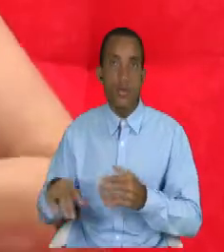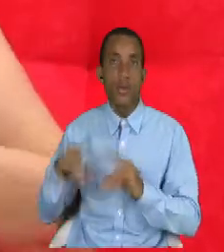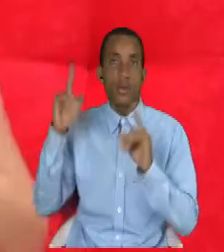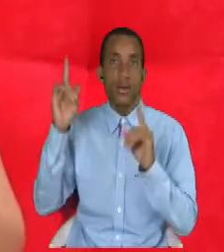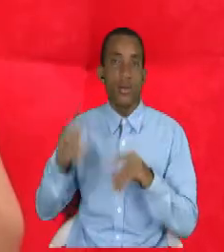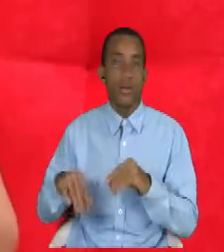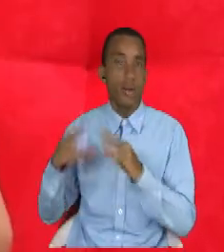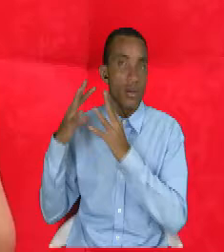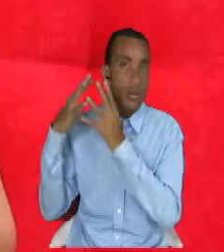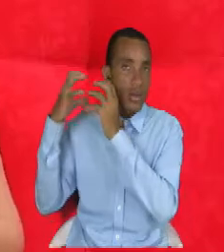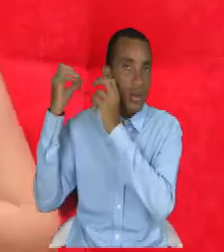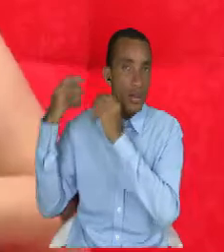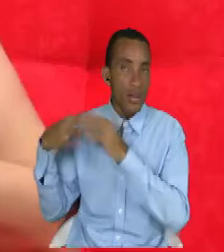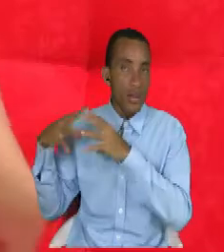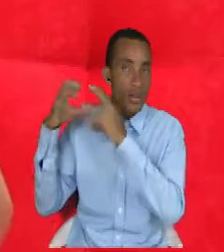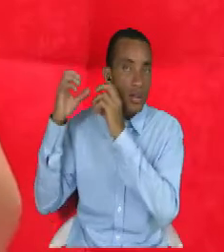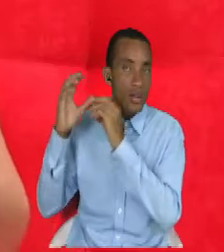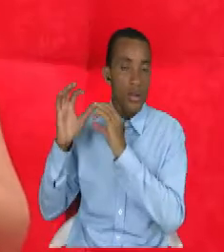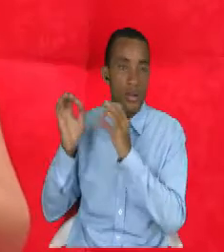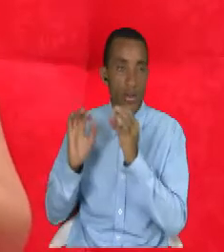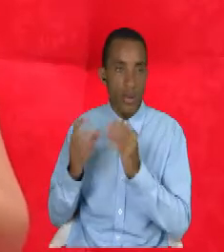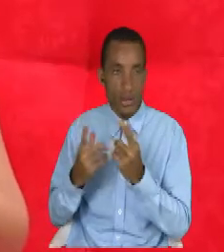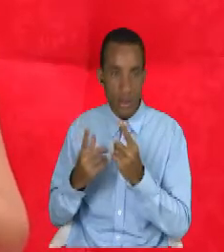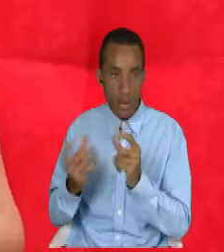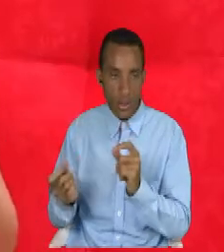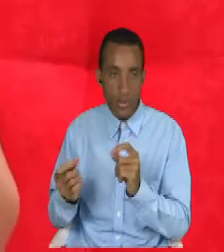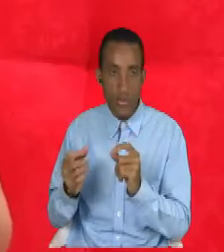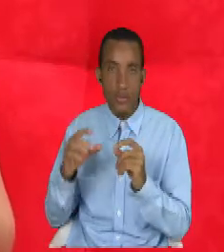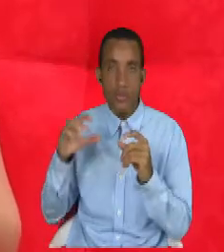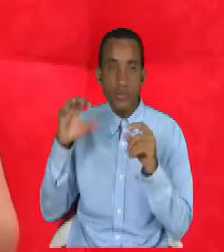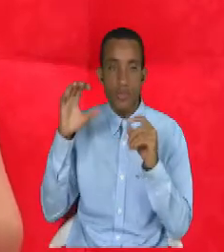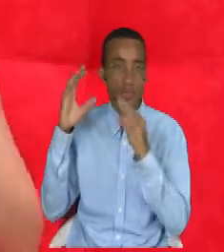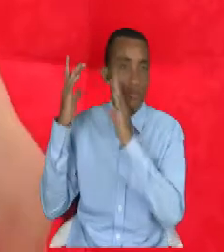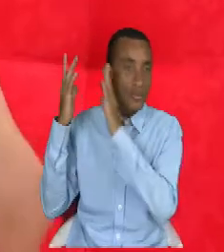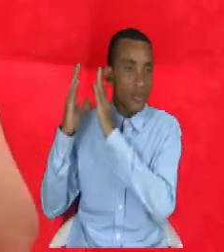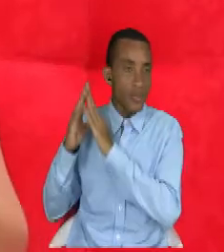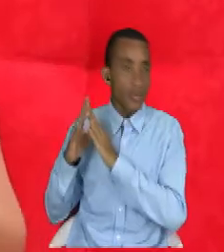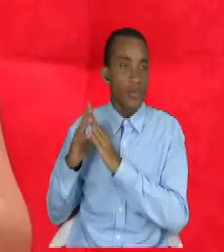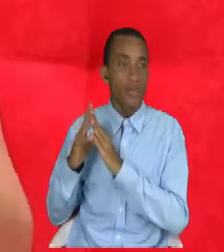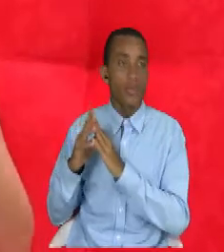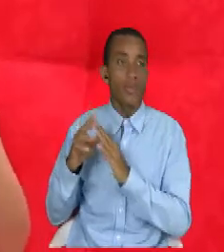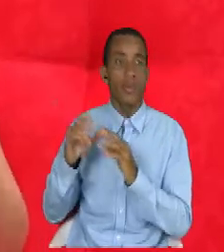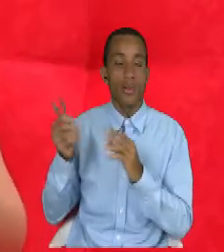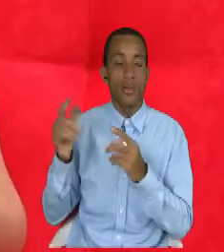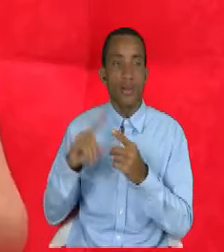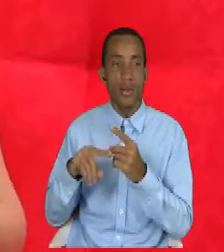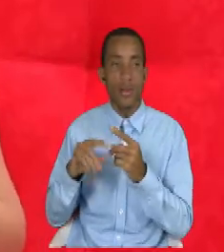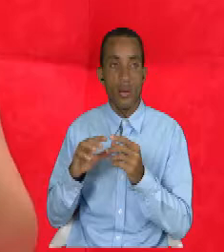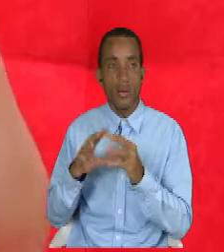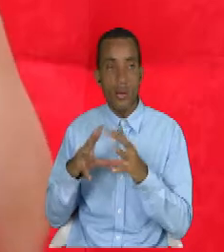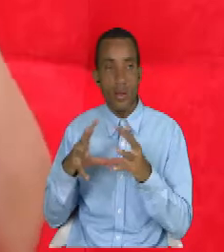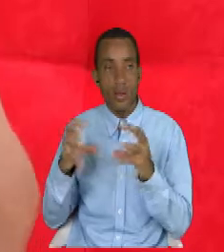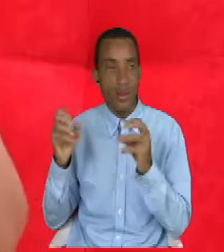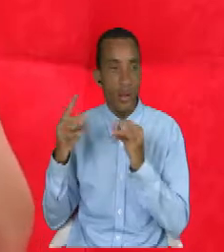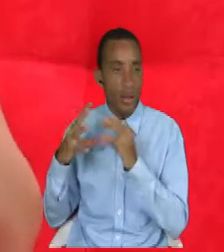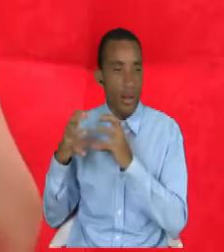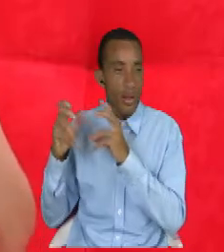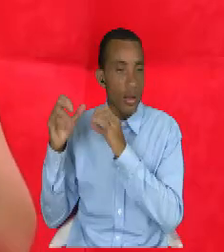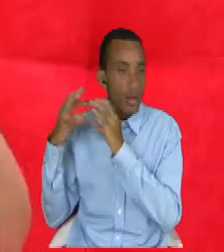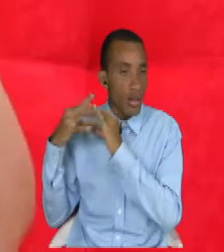para dejarlo preparado para aplicar la mascarilla luego de la mascarilla se da masajes se deja diez minutos